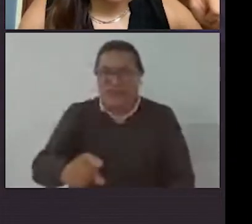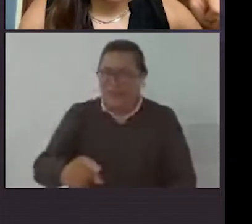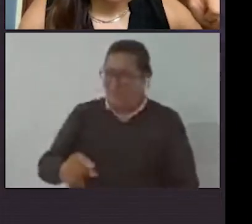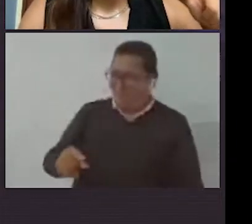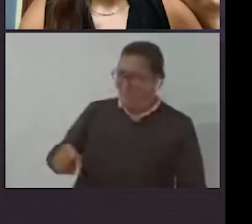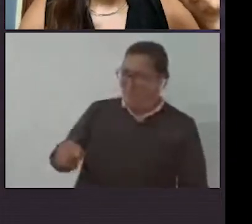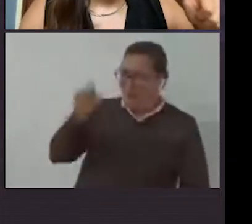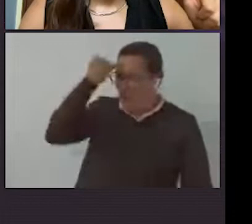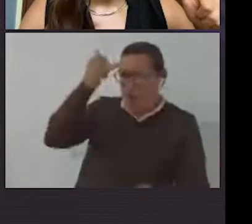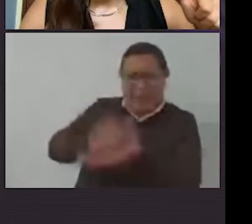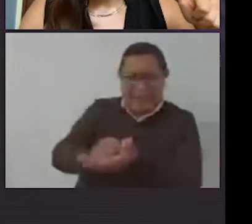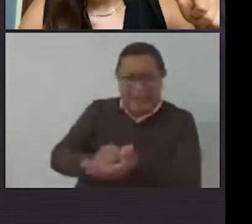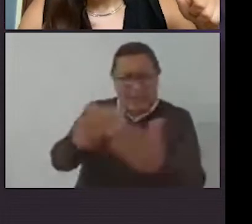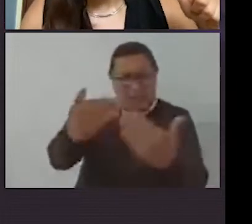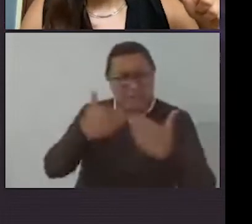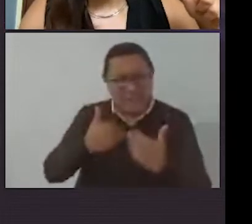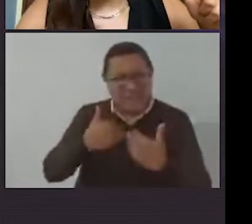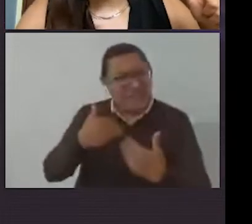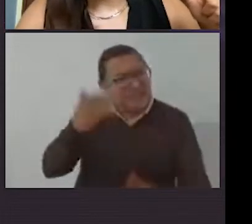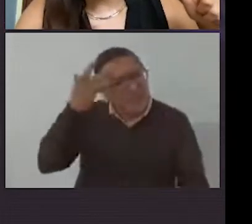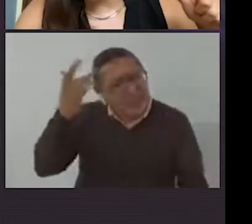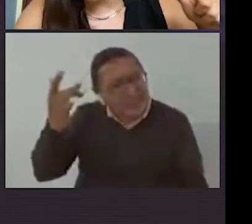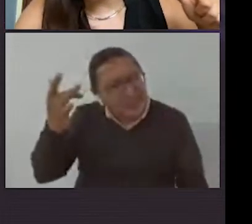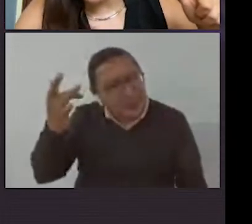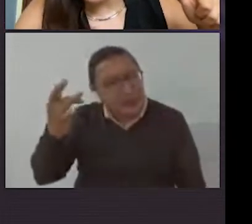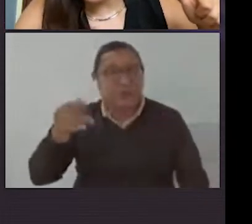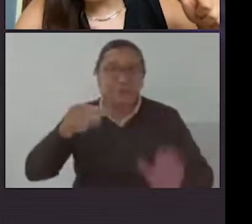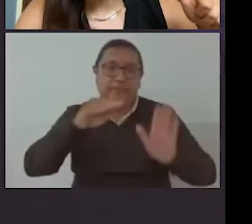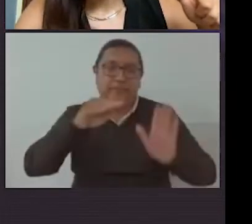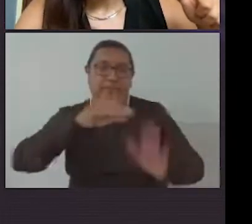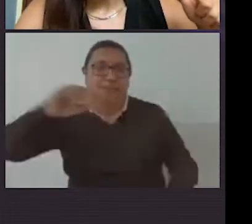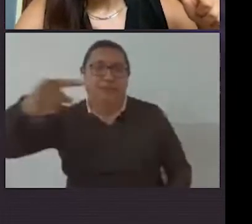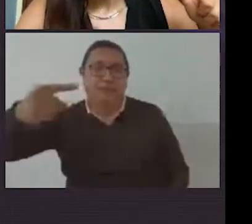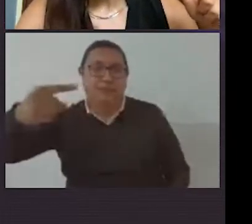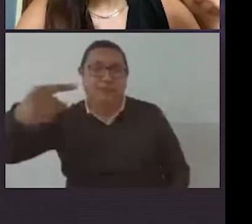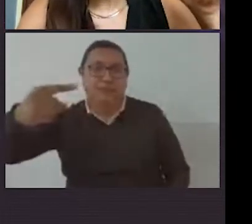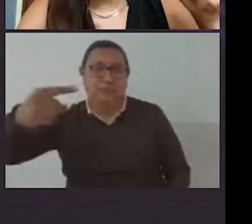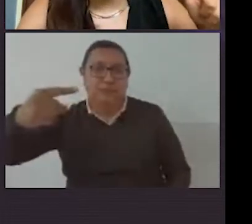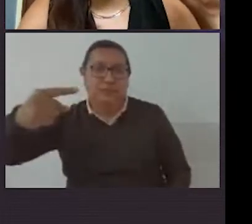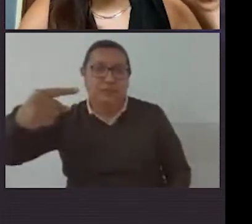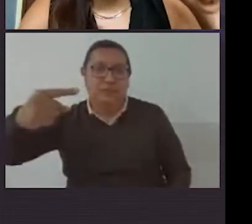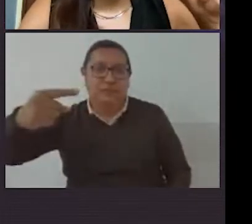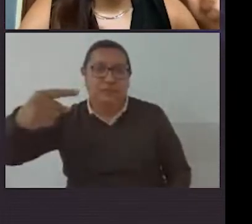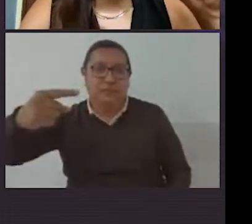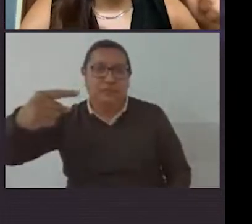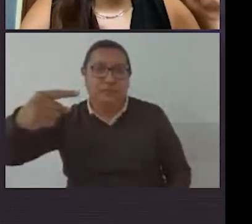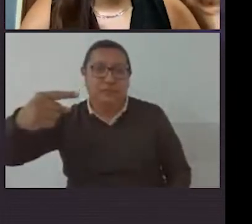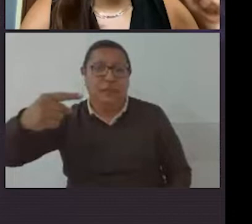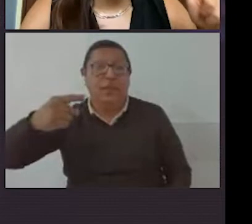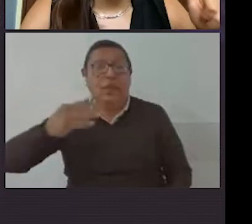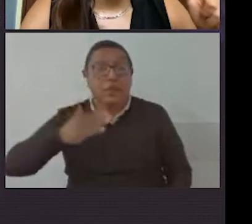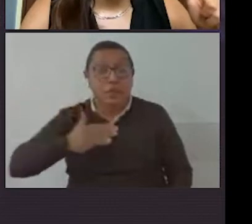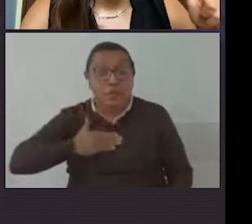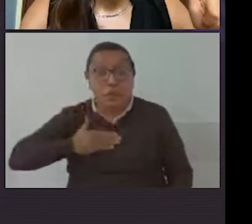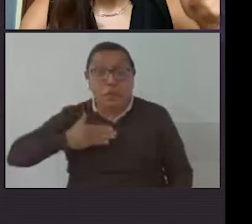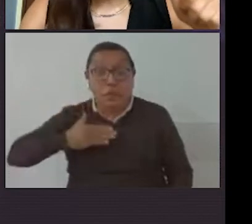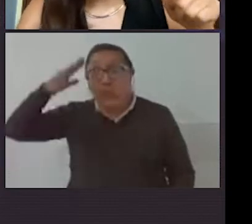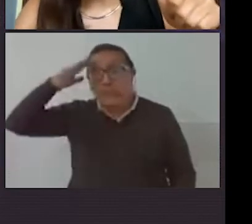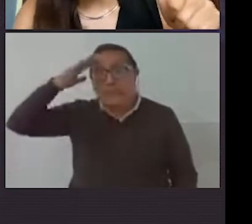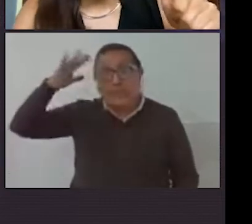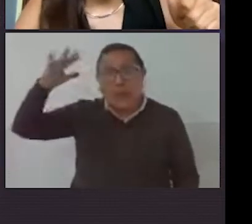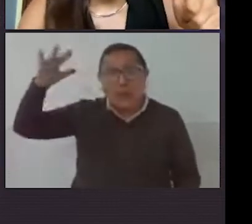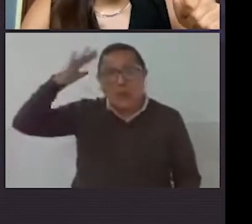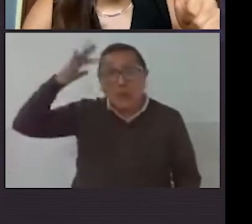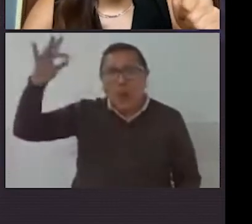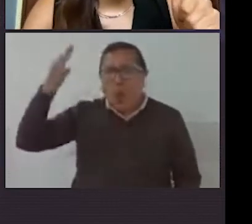hablando? Bueno, la regla es que no me creas nada porque toda la sabiduría está dentro de ti. Y esa es